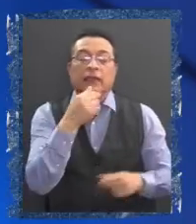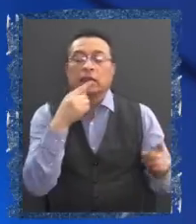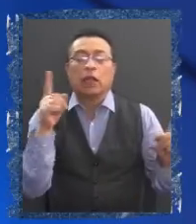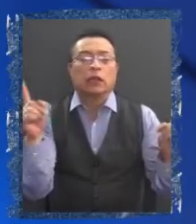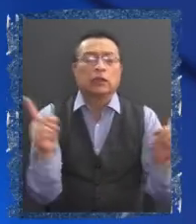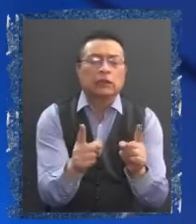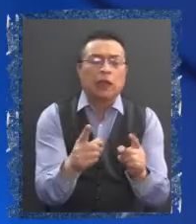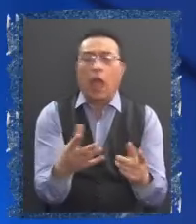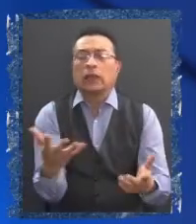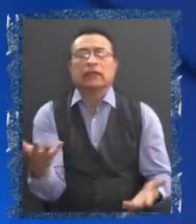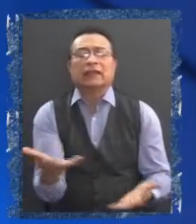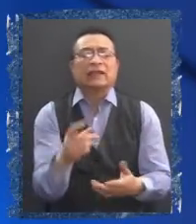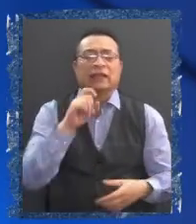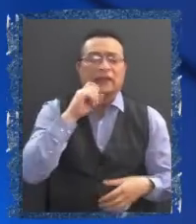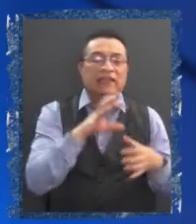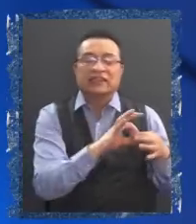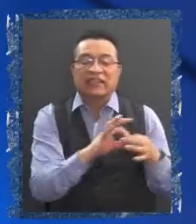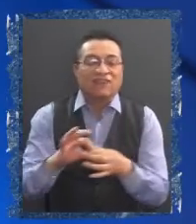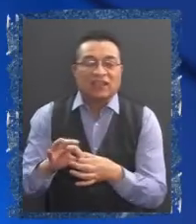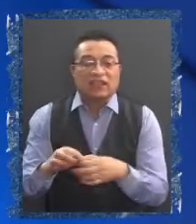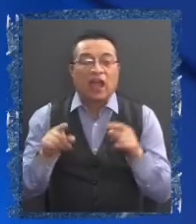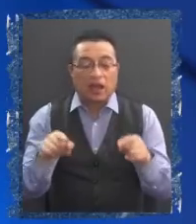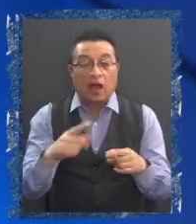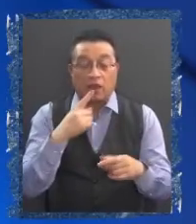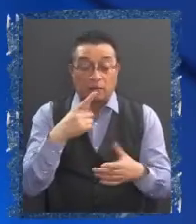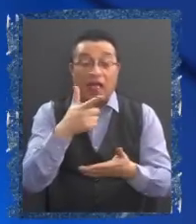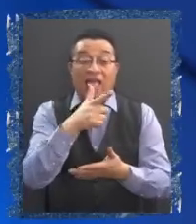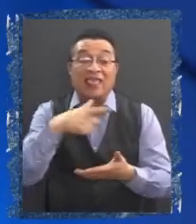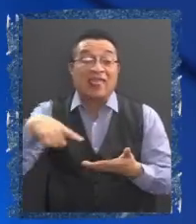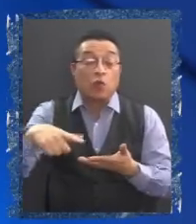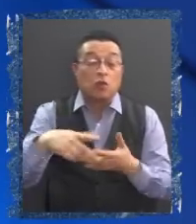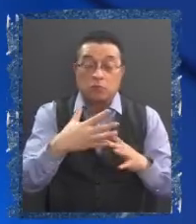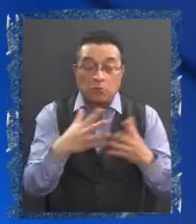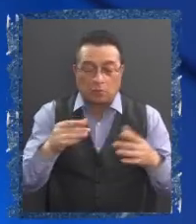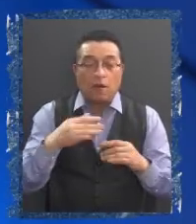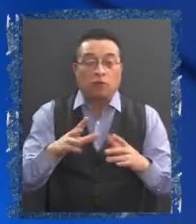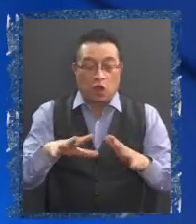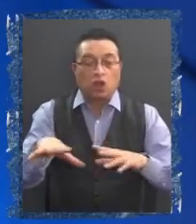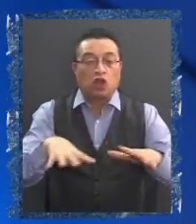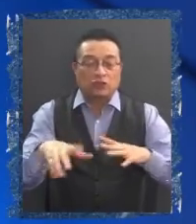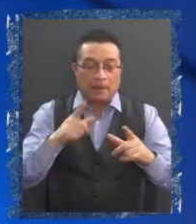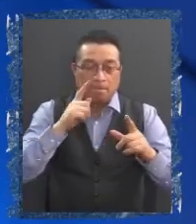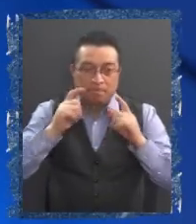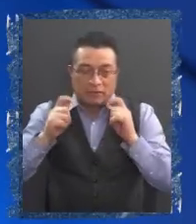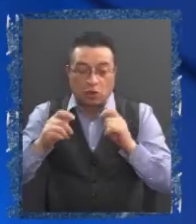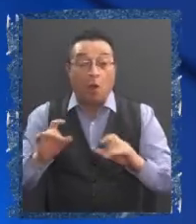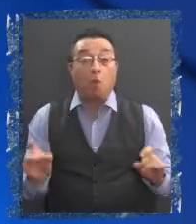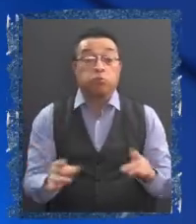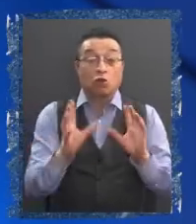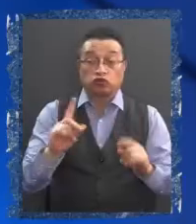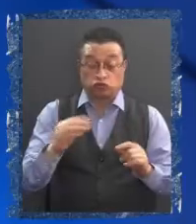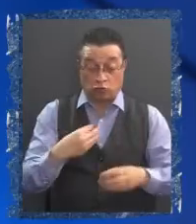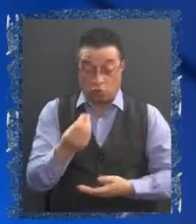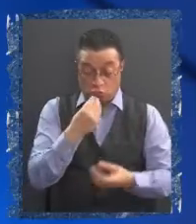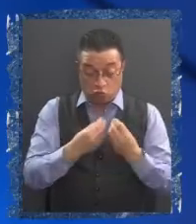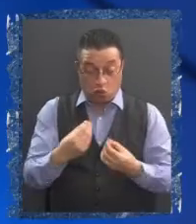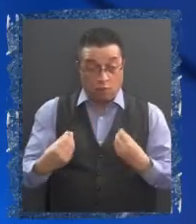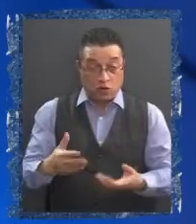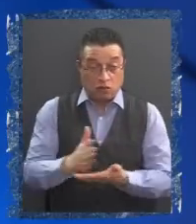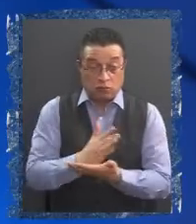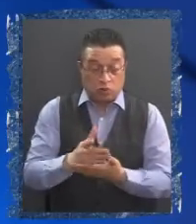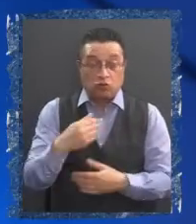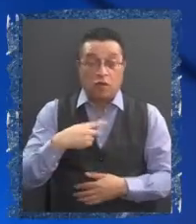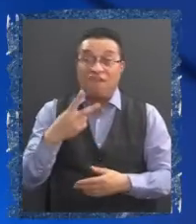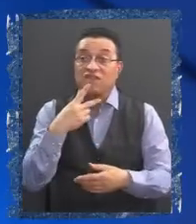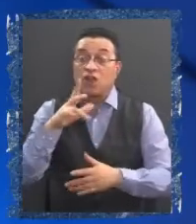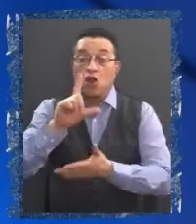puedan entender, que es un lenguaje que se ocupa más, factores de riesgo. Es decir, si yo no tengo buena alimentación, si yo vivo en un lugar